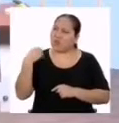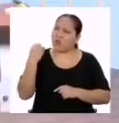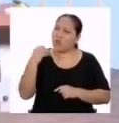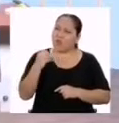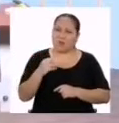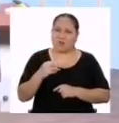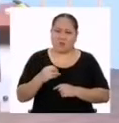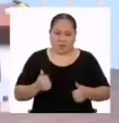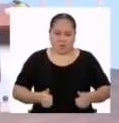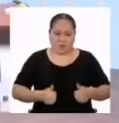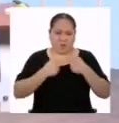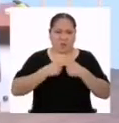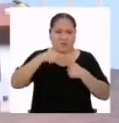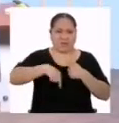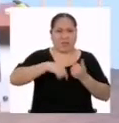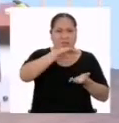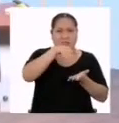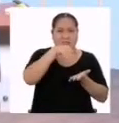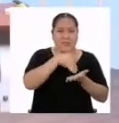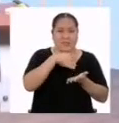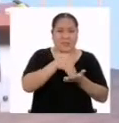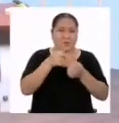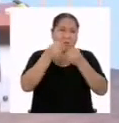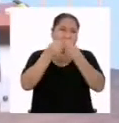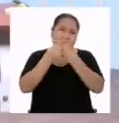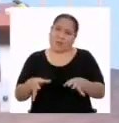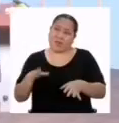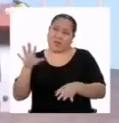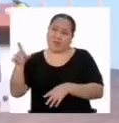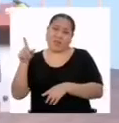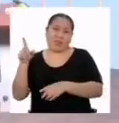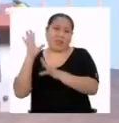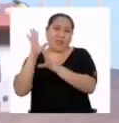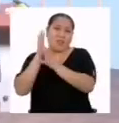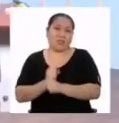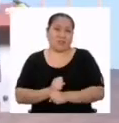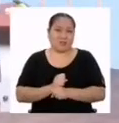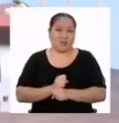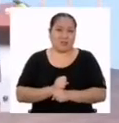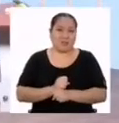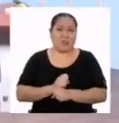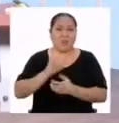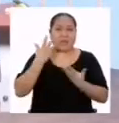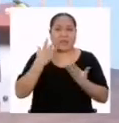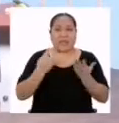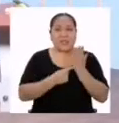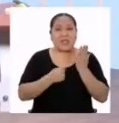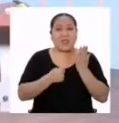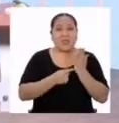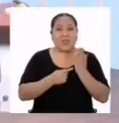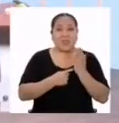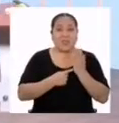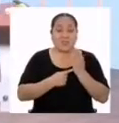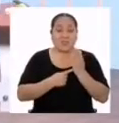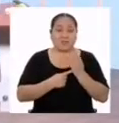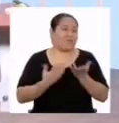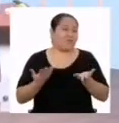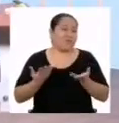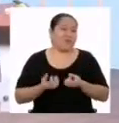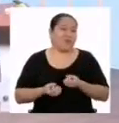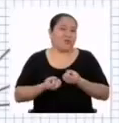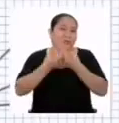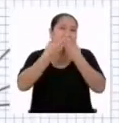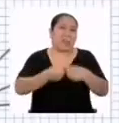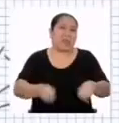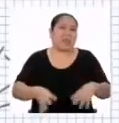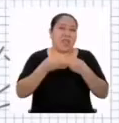en las ciudades. ¿Cómo hemos perdido esas tradiciones? Es como si la modernidad nos hiciera perder costumbres que representan